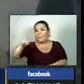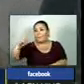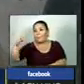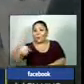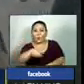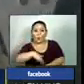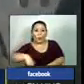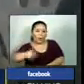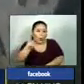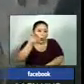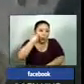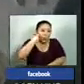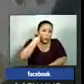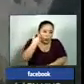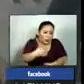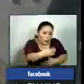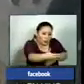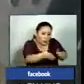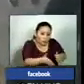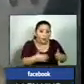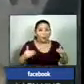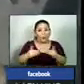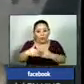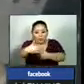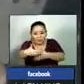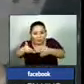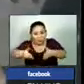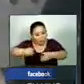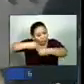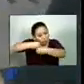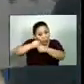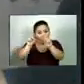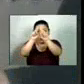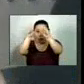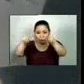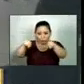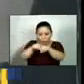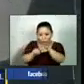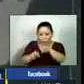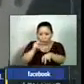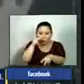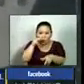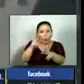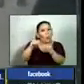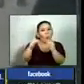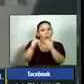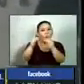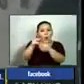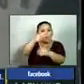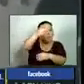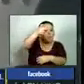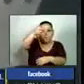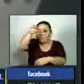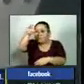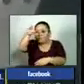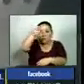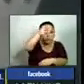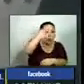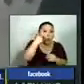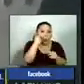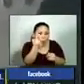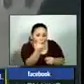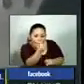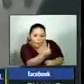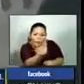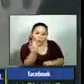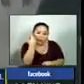adicional hay otras áreas como por ejemplo un centro de monitoreo porque aquí van a haber cámaras instaladas para poder tener un control de cada uno de los